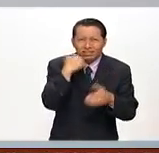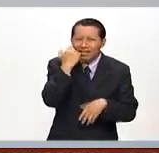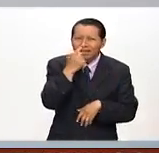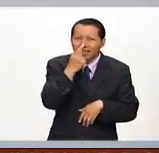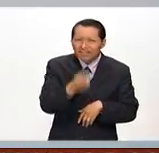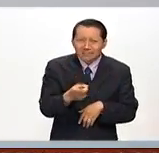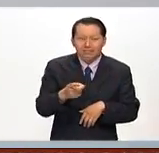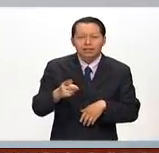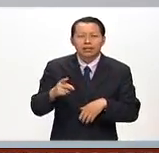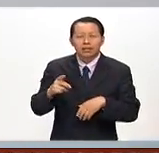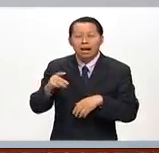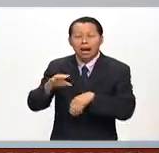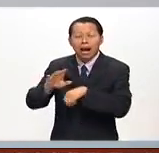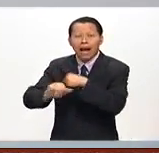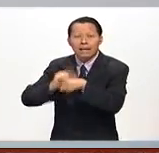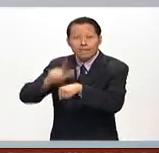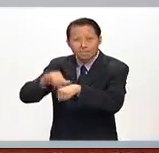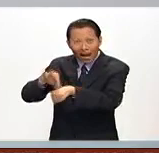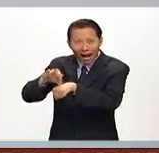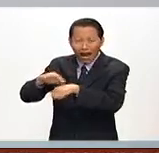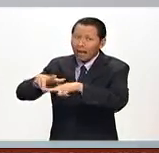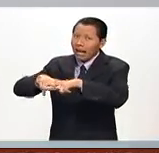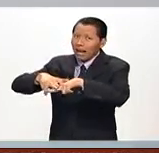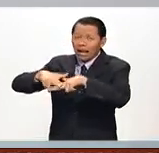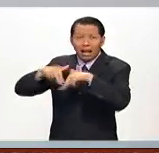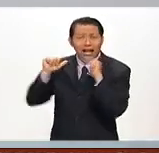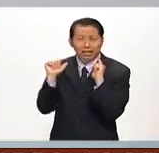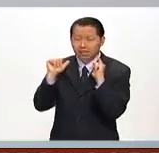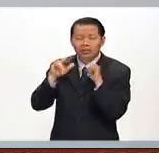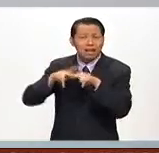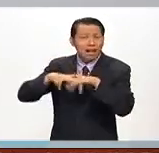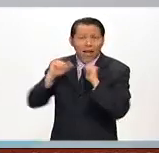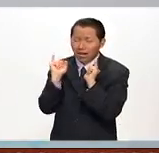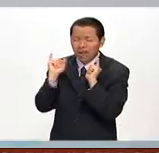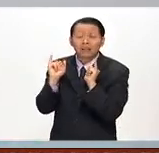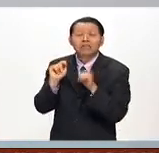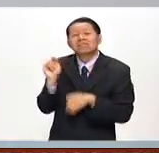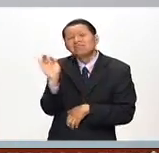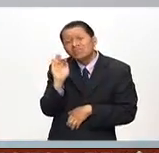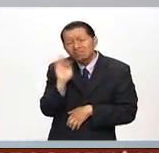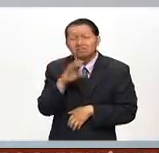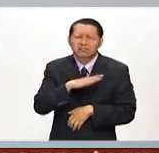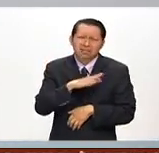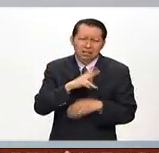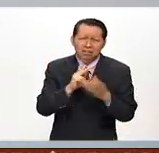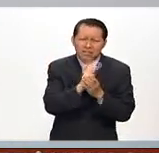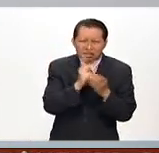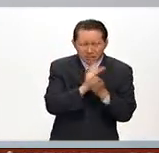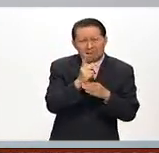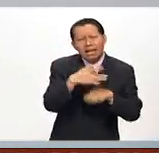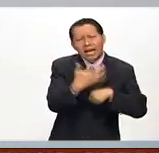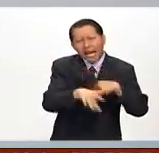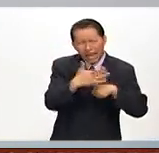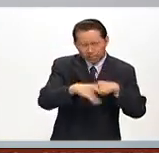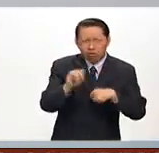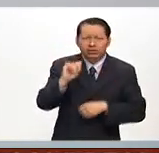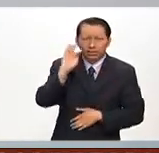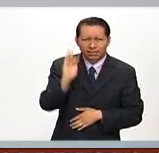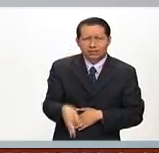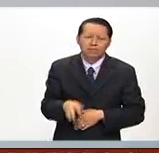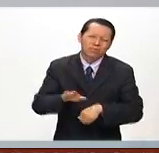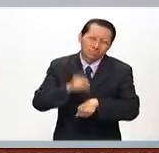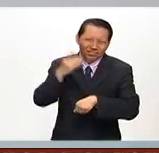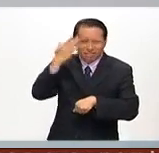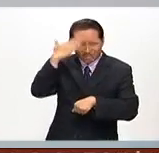ningún animal. Sí, hay vegetarianos que consumen queso, que es un derivado de la